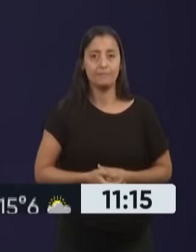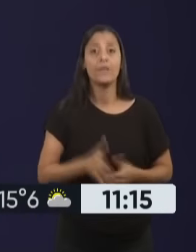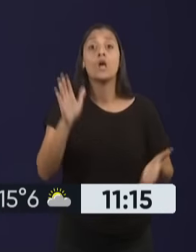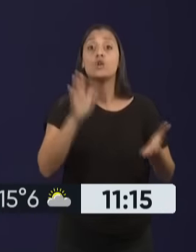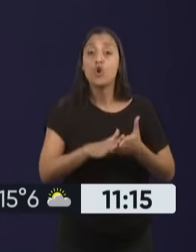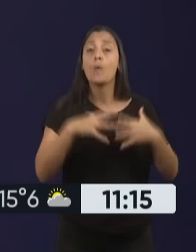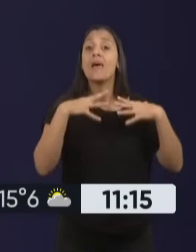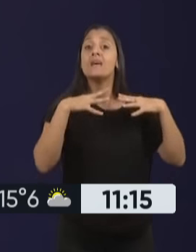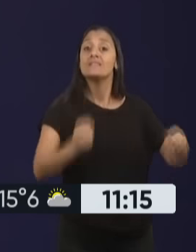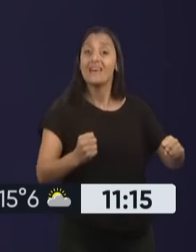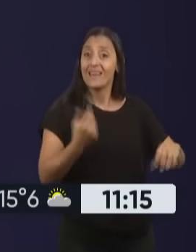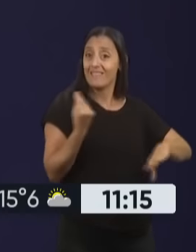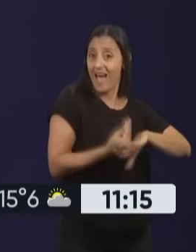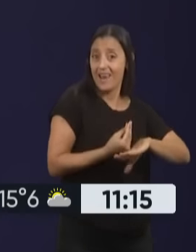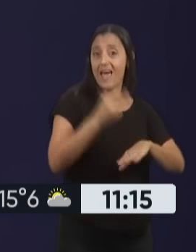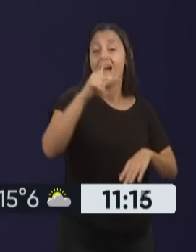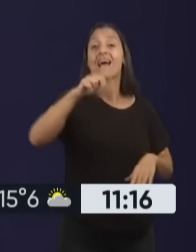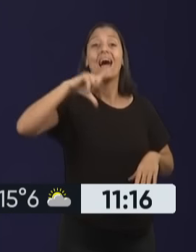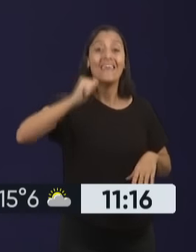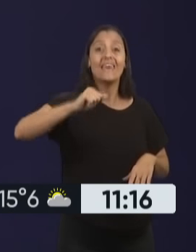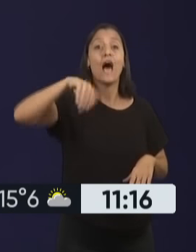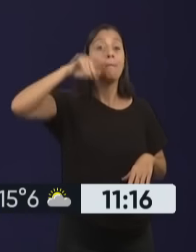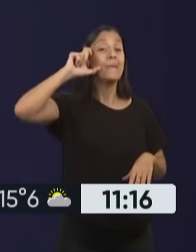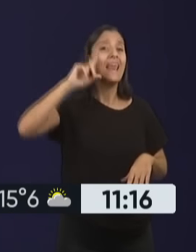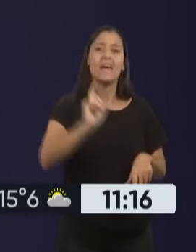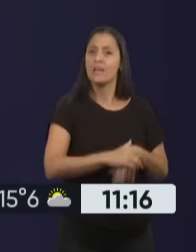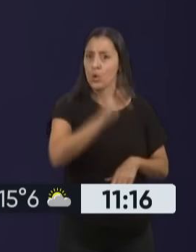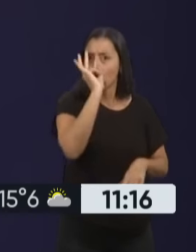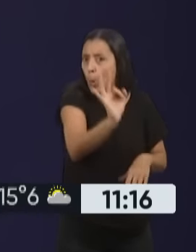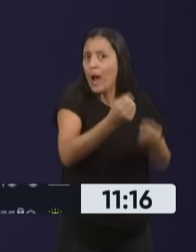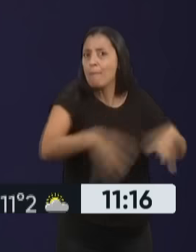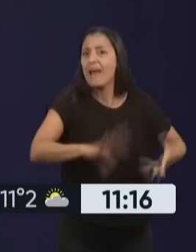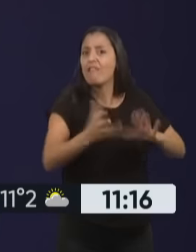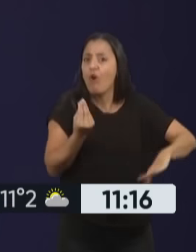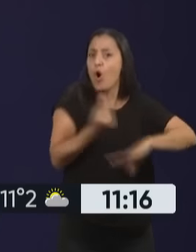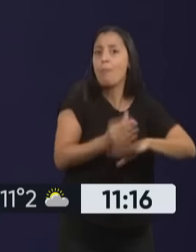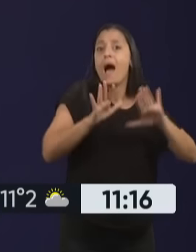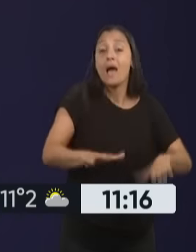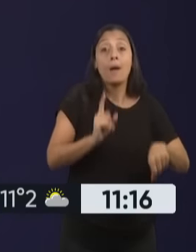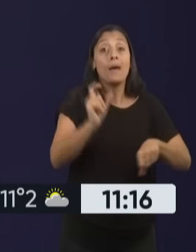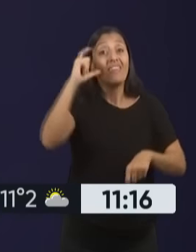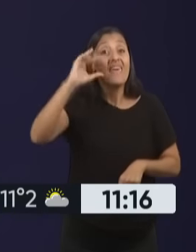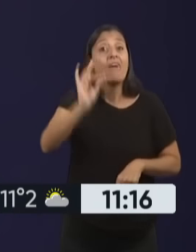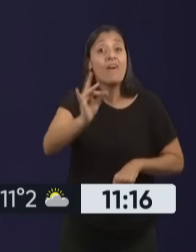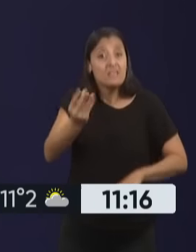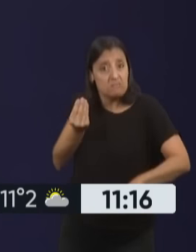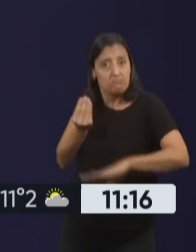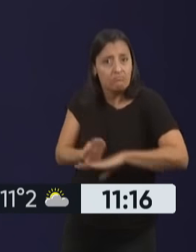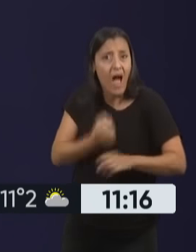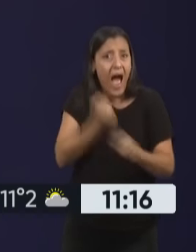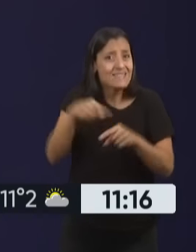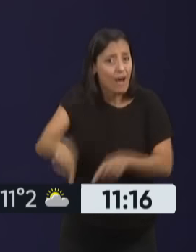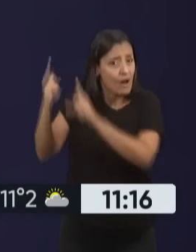secretaria general de la presidencia Karina Miley nunca perdió su Rango ministerial desde el 10 de diciembre lo tuvo eh Hay que